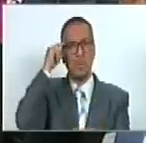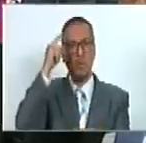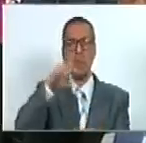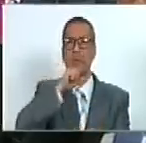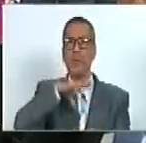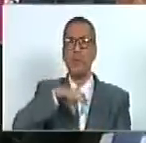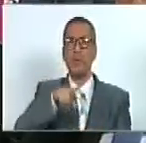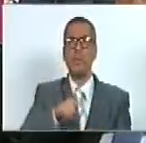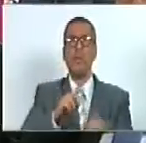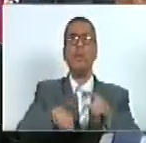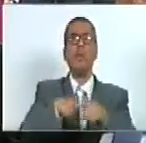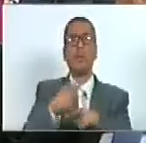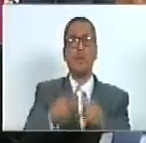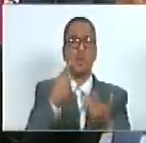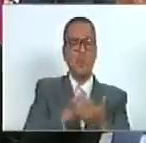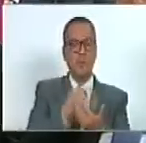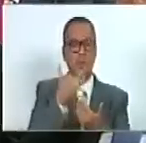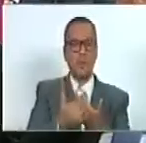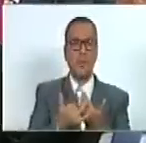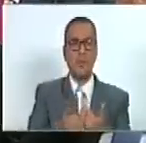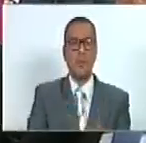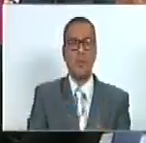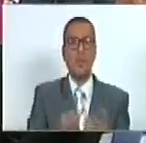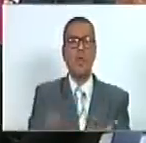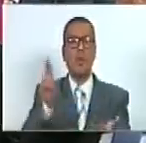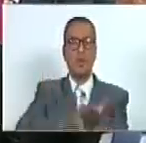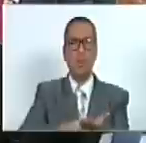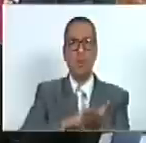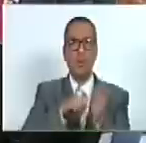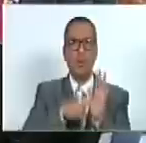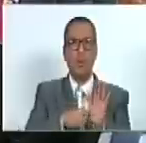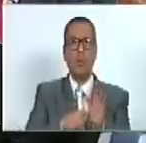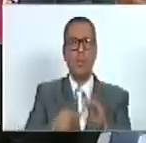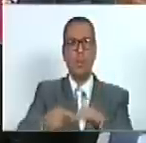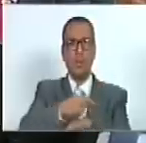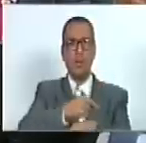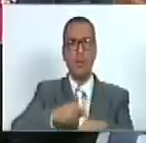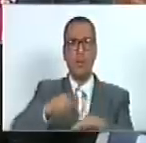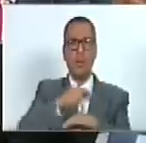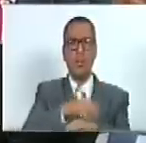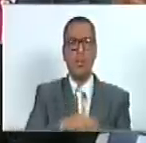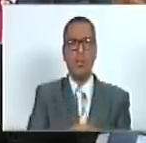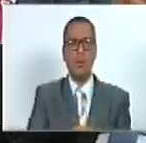luego planteada y respuesta nuevamente por